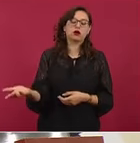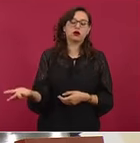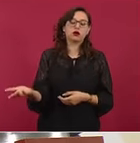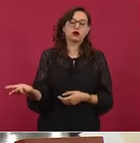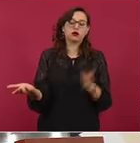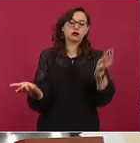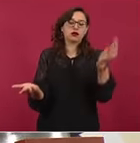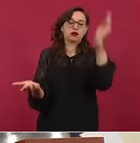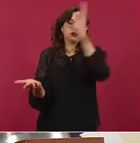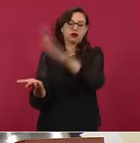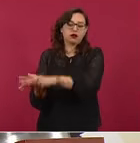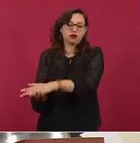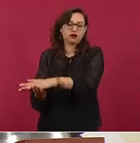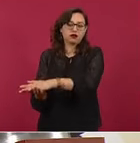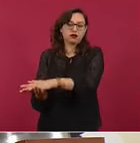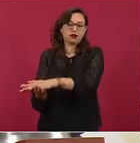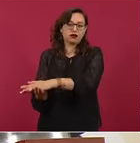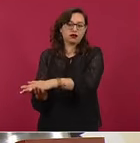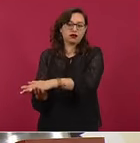Y le ponían el sobre.